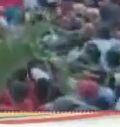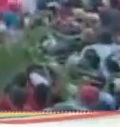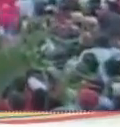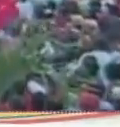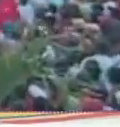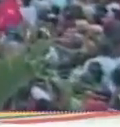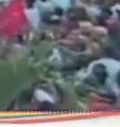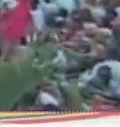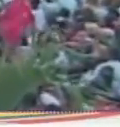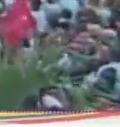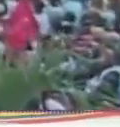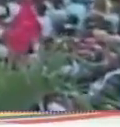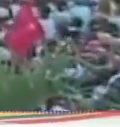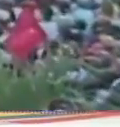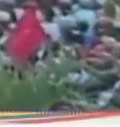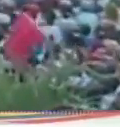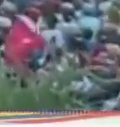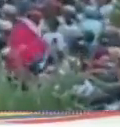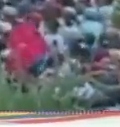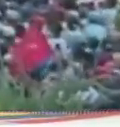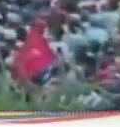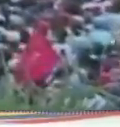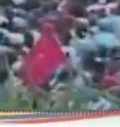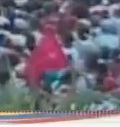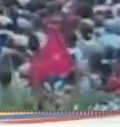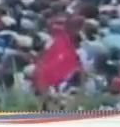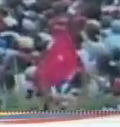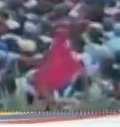Sabemos que esa sanción